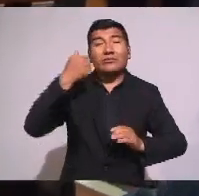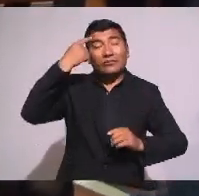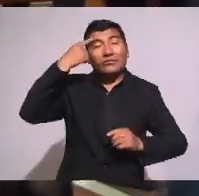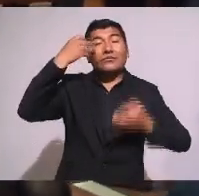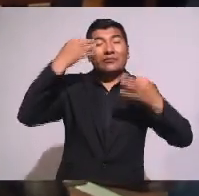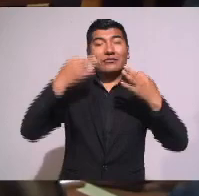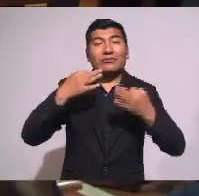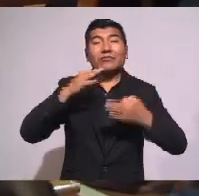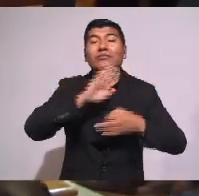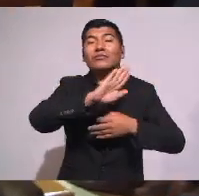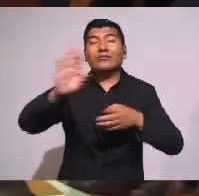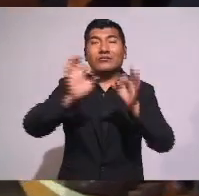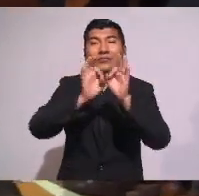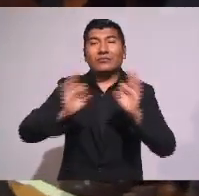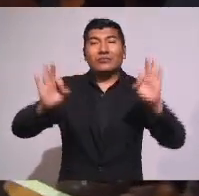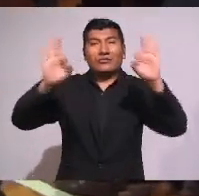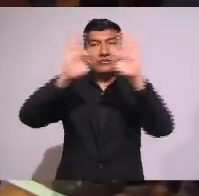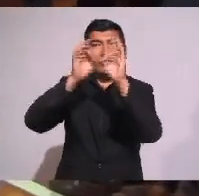toman.